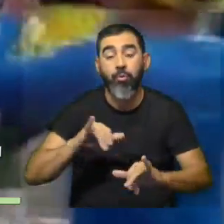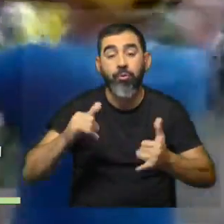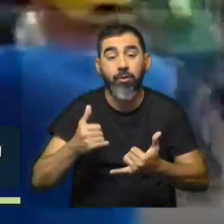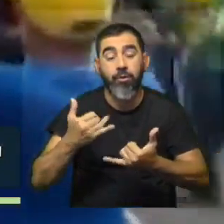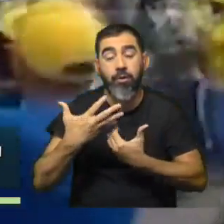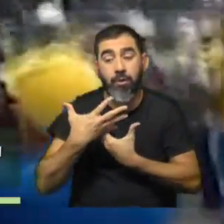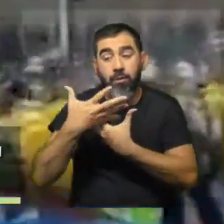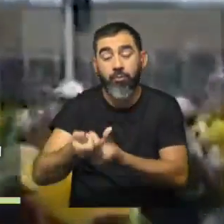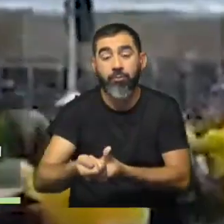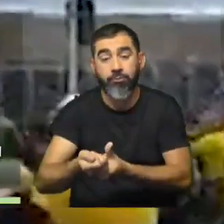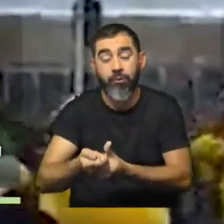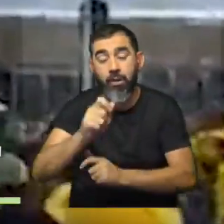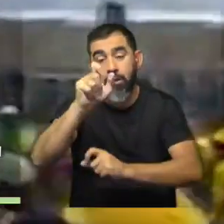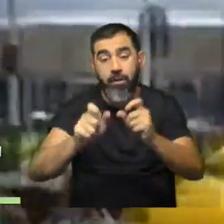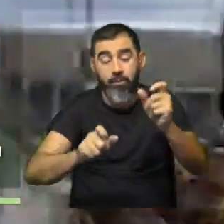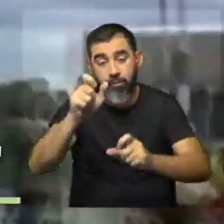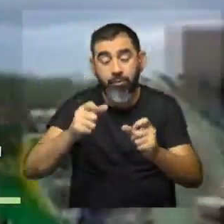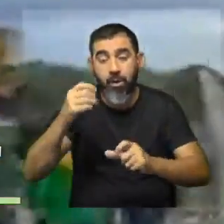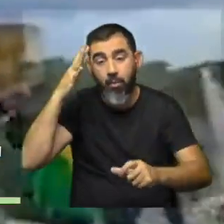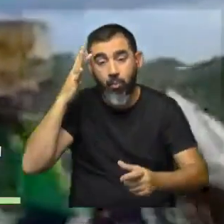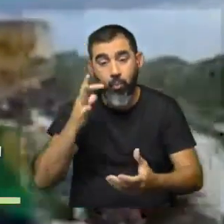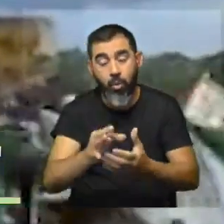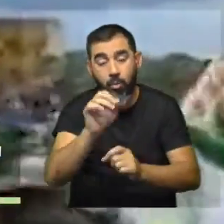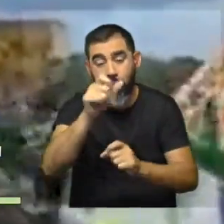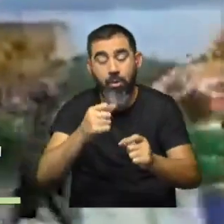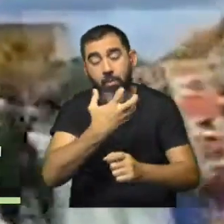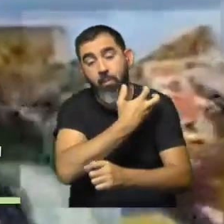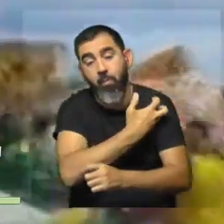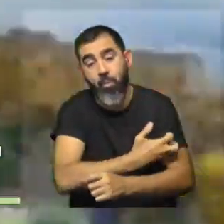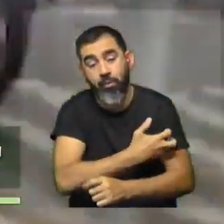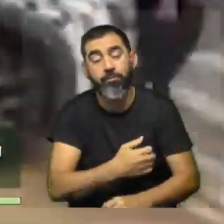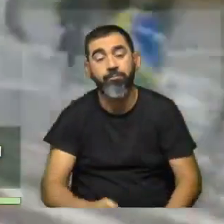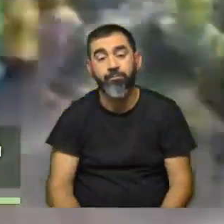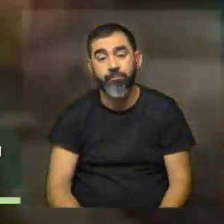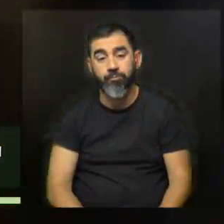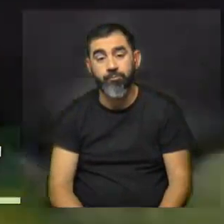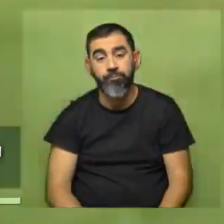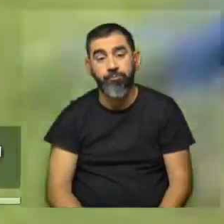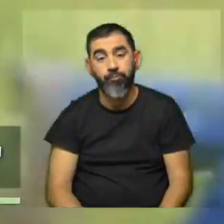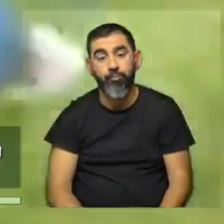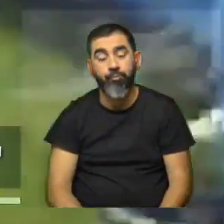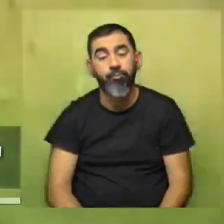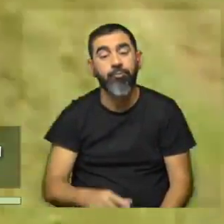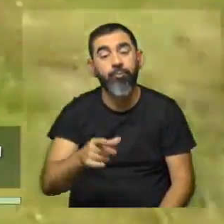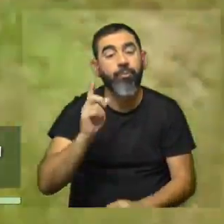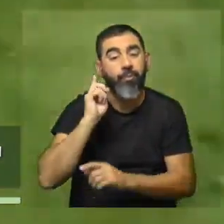de justamente la gente y el pueblo y los que menos tienen. Amanda, entonces esta resolución sería de manera